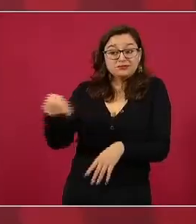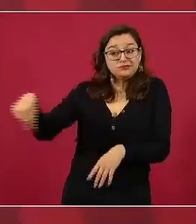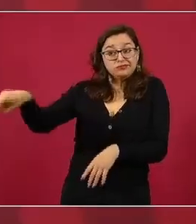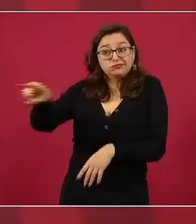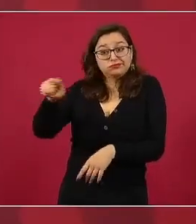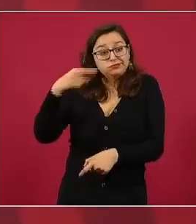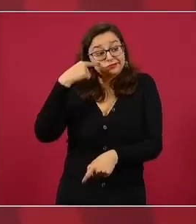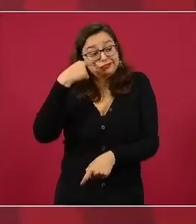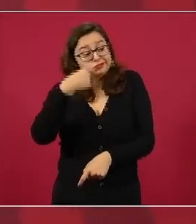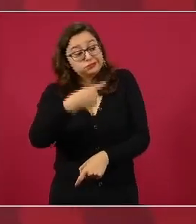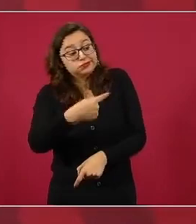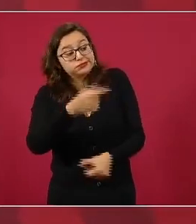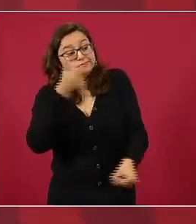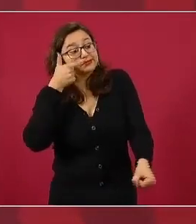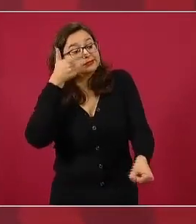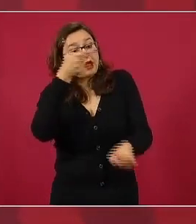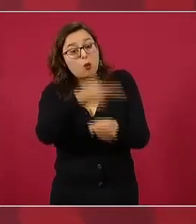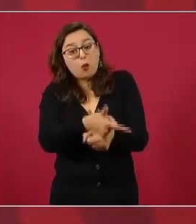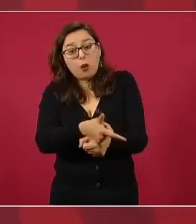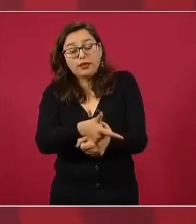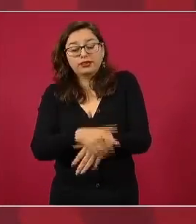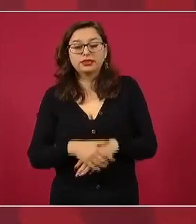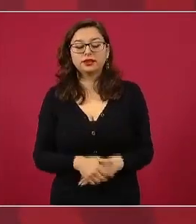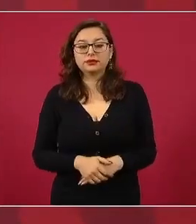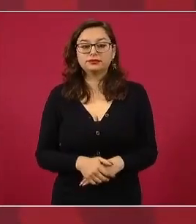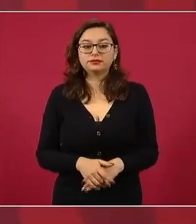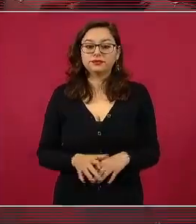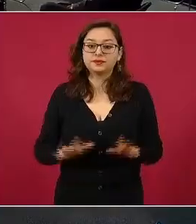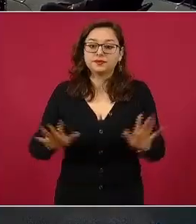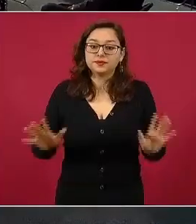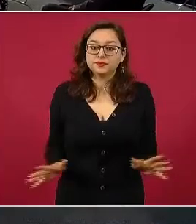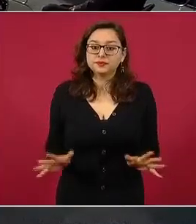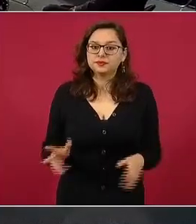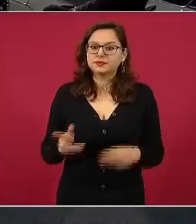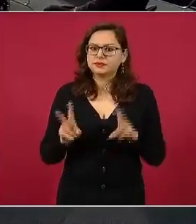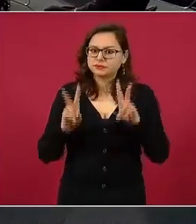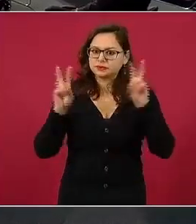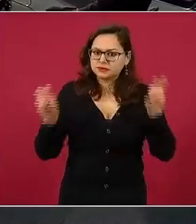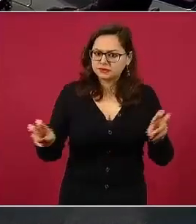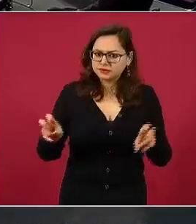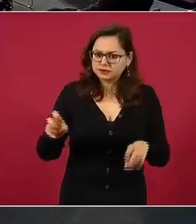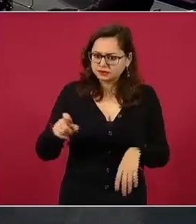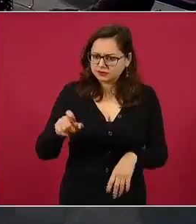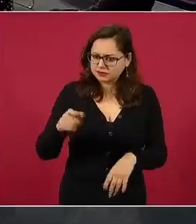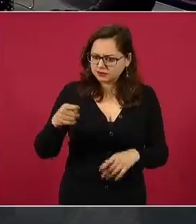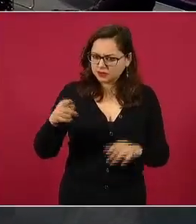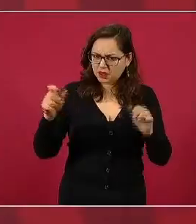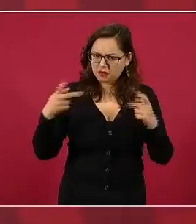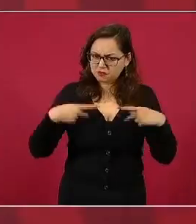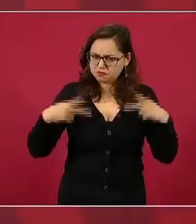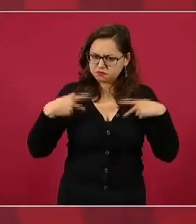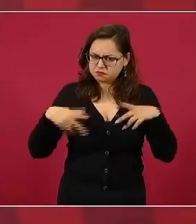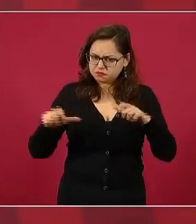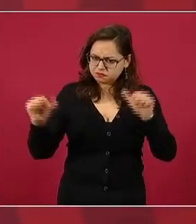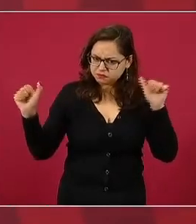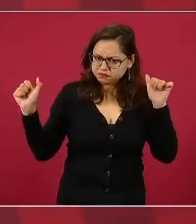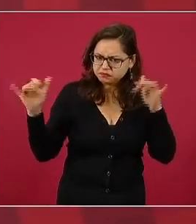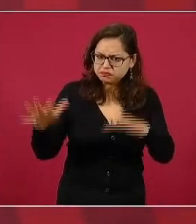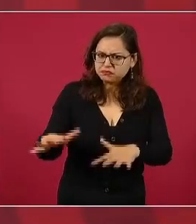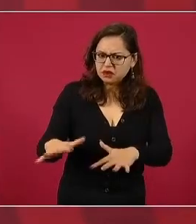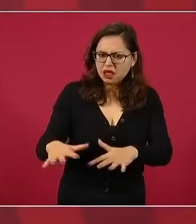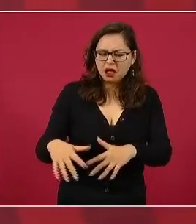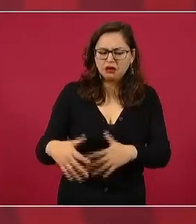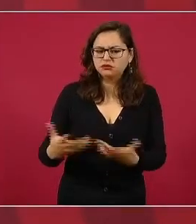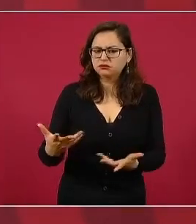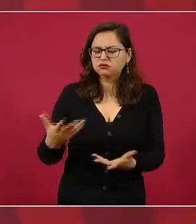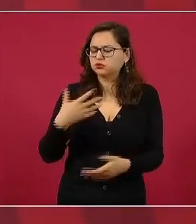está pensando de otra manera. Acerca de la manifestación, yo no tengo informes y yo les diría